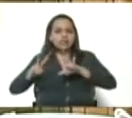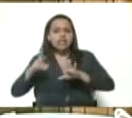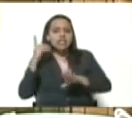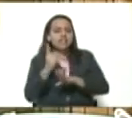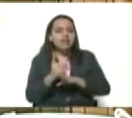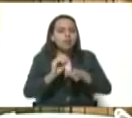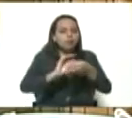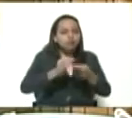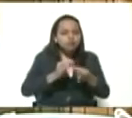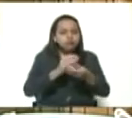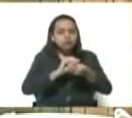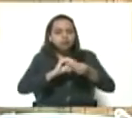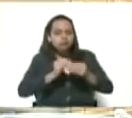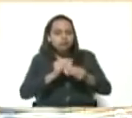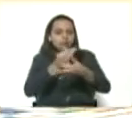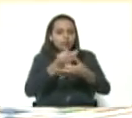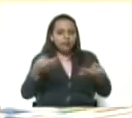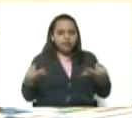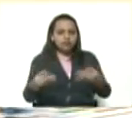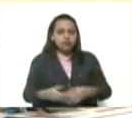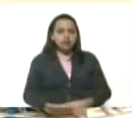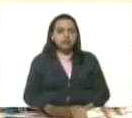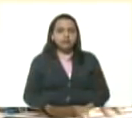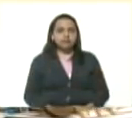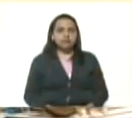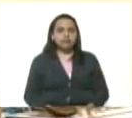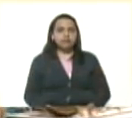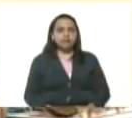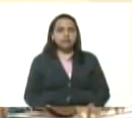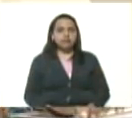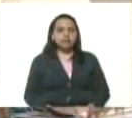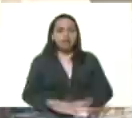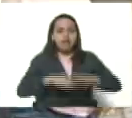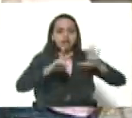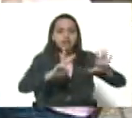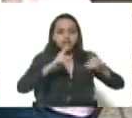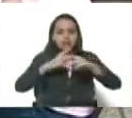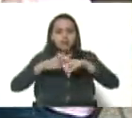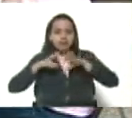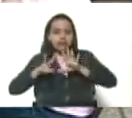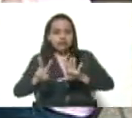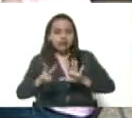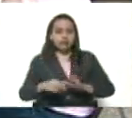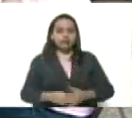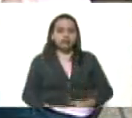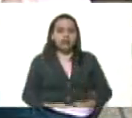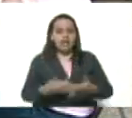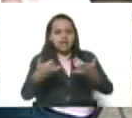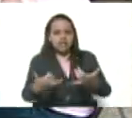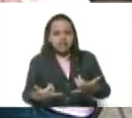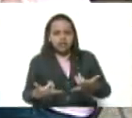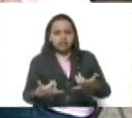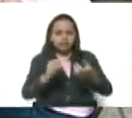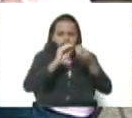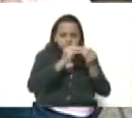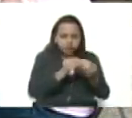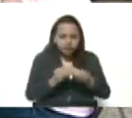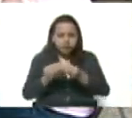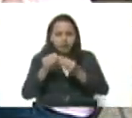perfeccionar. Hay que perfeccionar. El 7+7. Y ya lo vamos